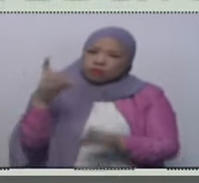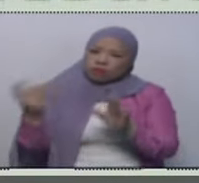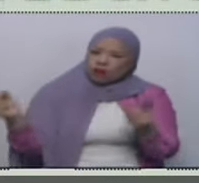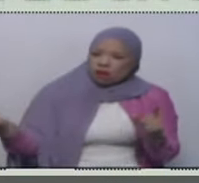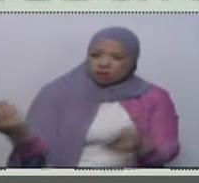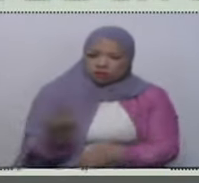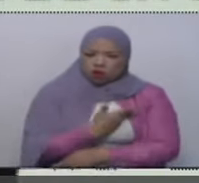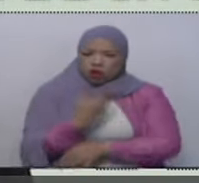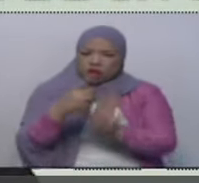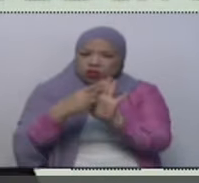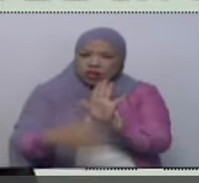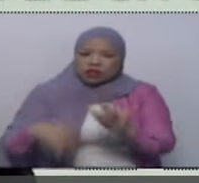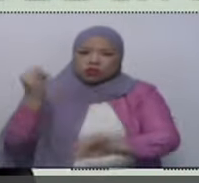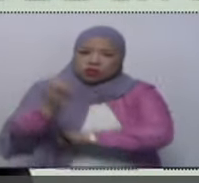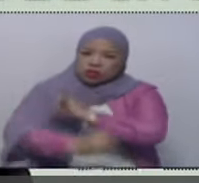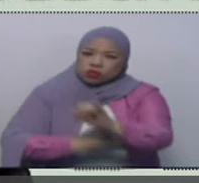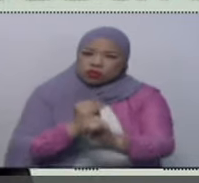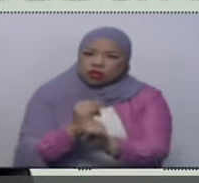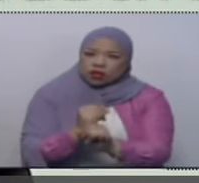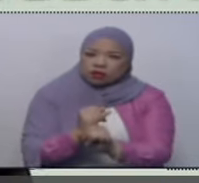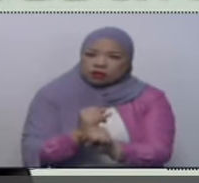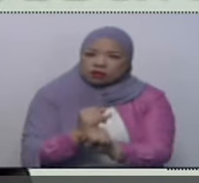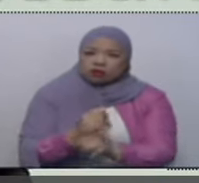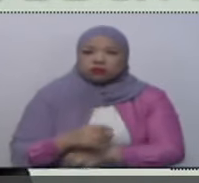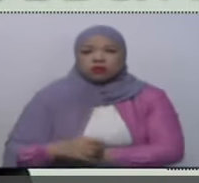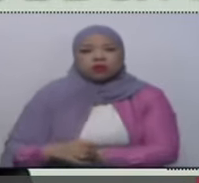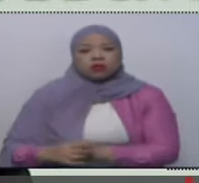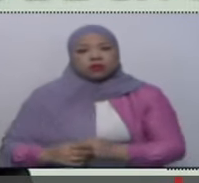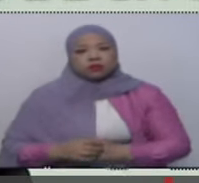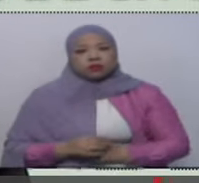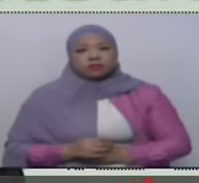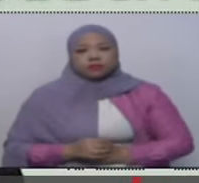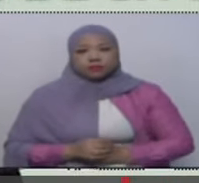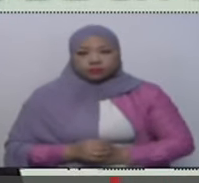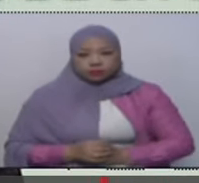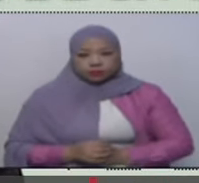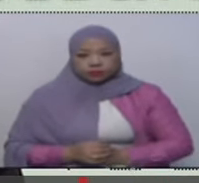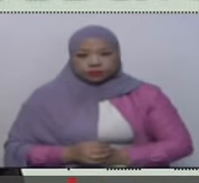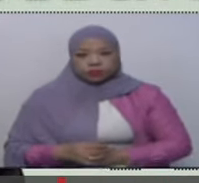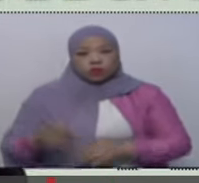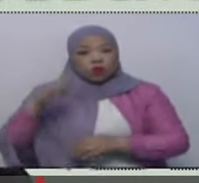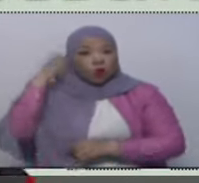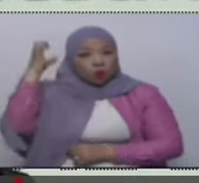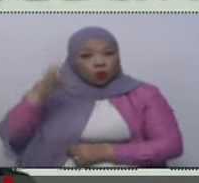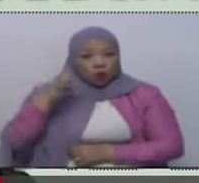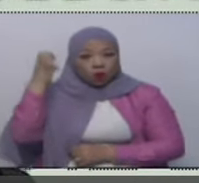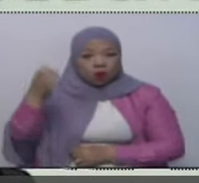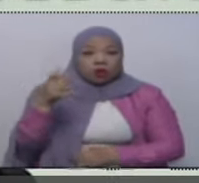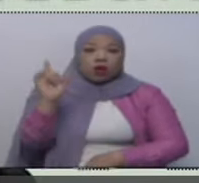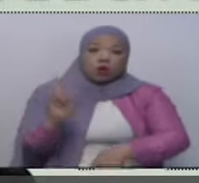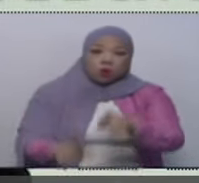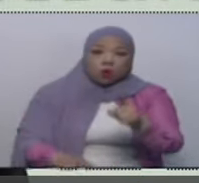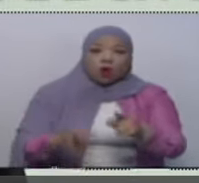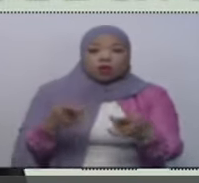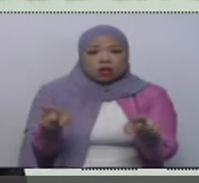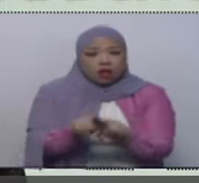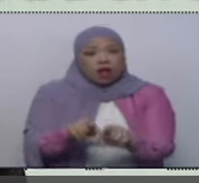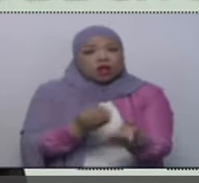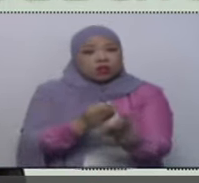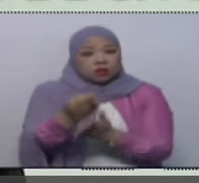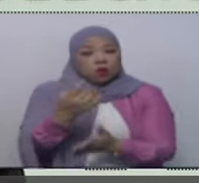los derechos internacionales. Y los europeos, los gringos,